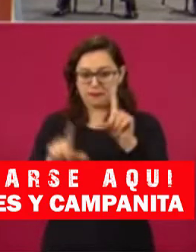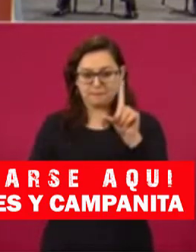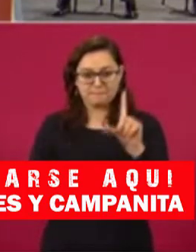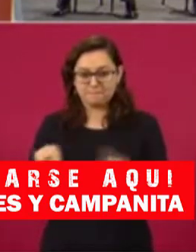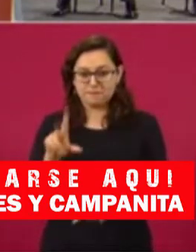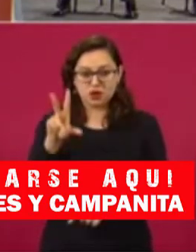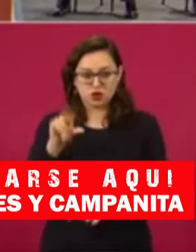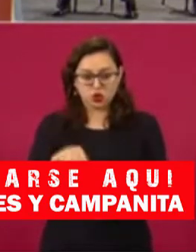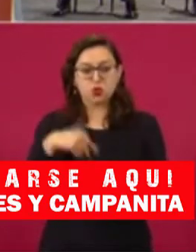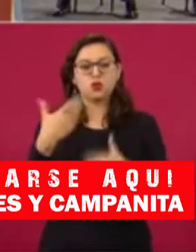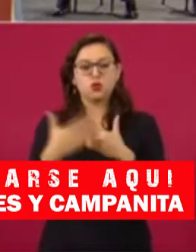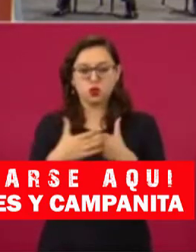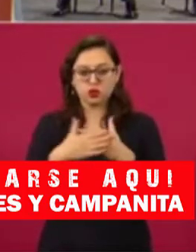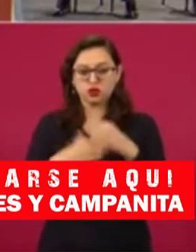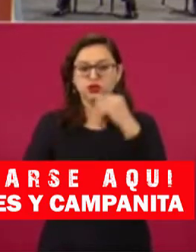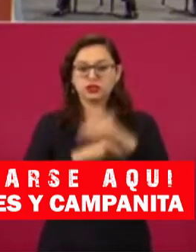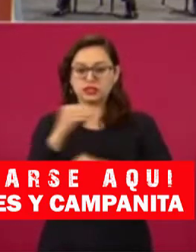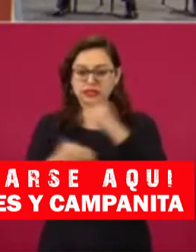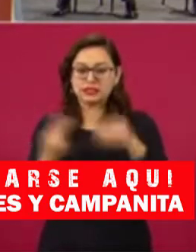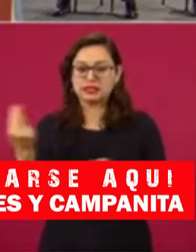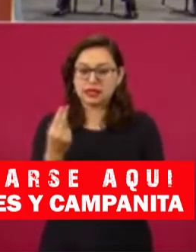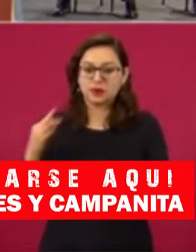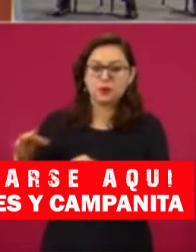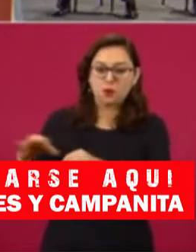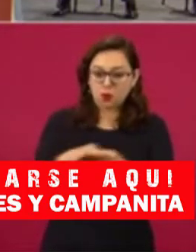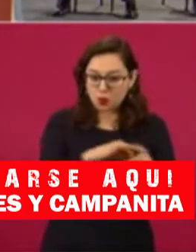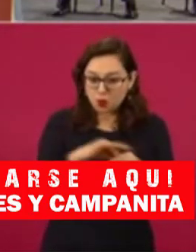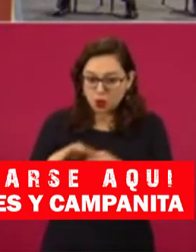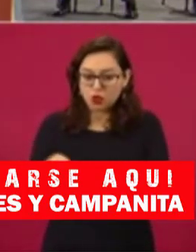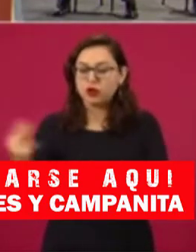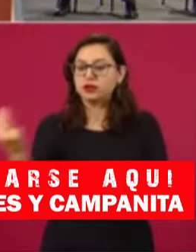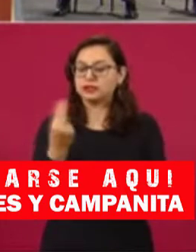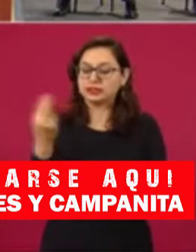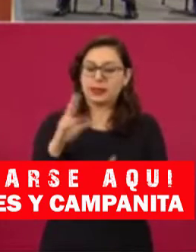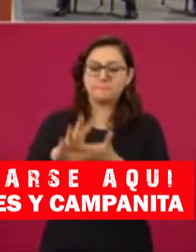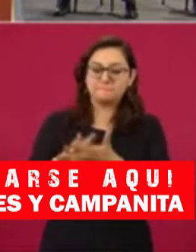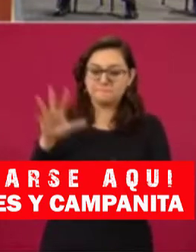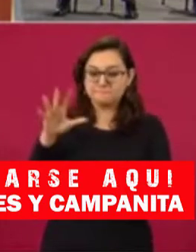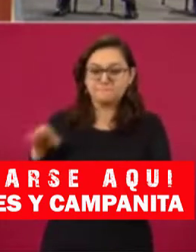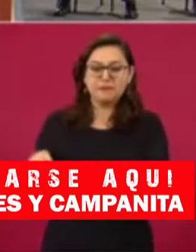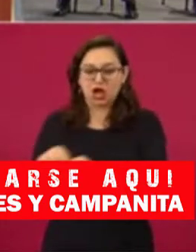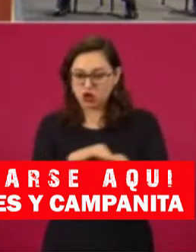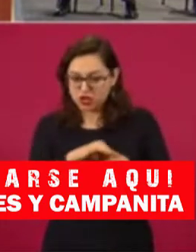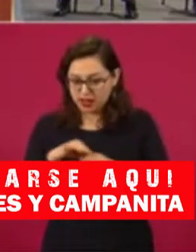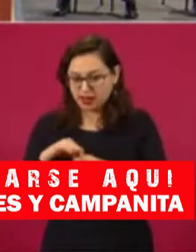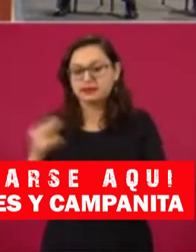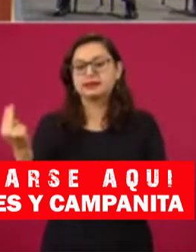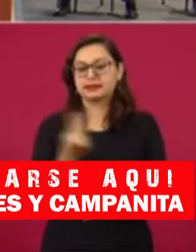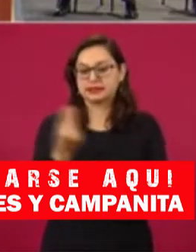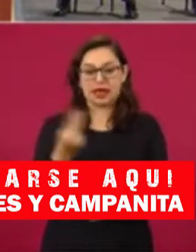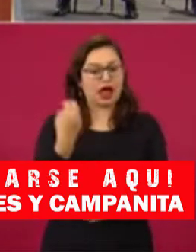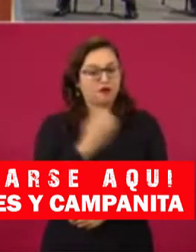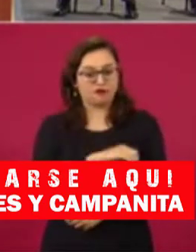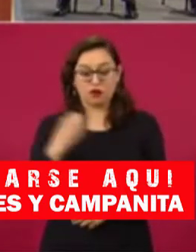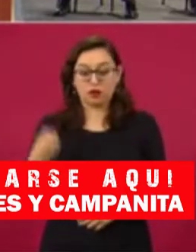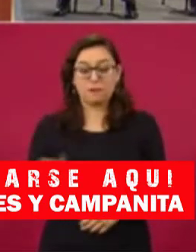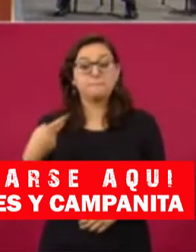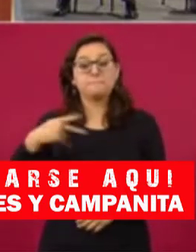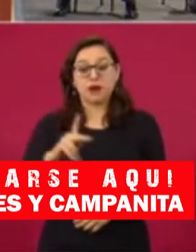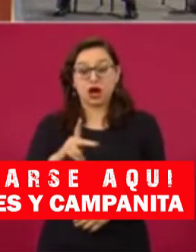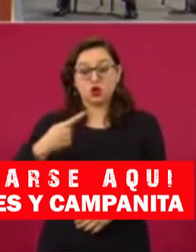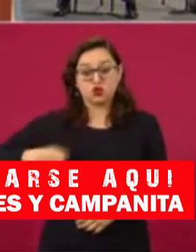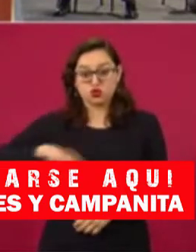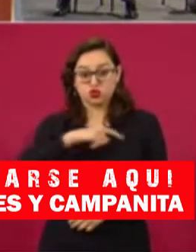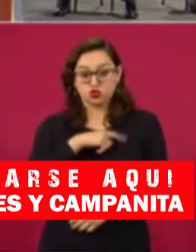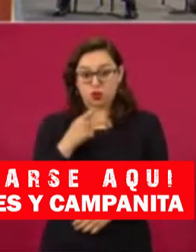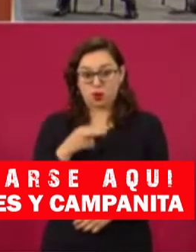esta discusión se necesitan votos, se necesitan mayorías calificadas y lo que estaremos siempre en el PRI